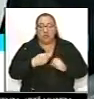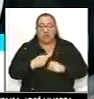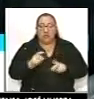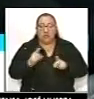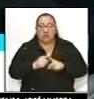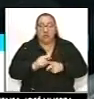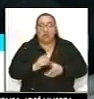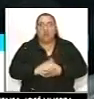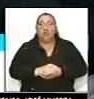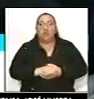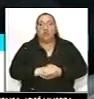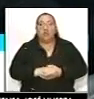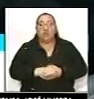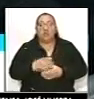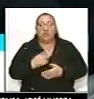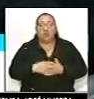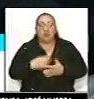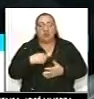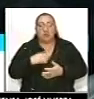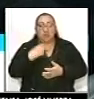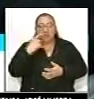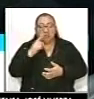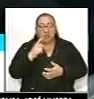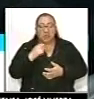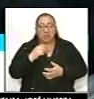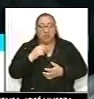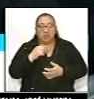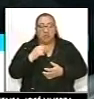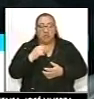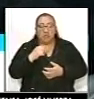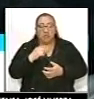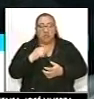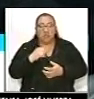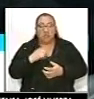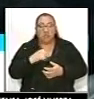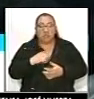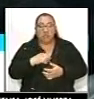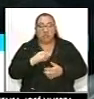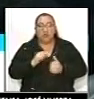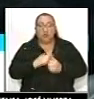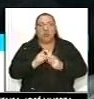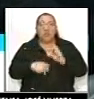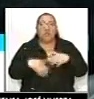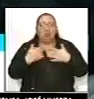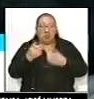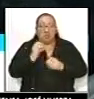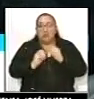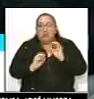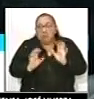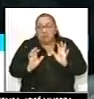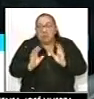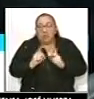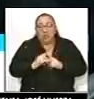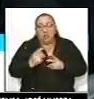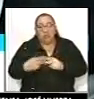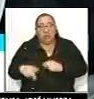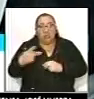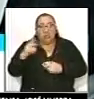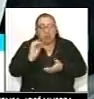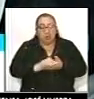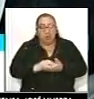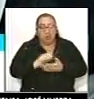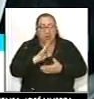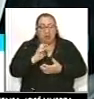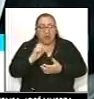Entonces, nosotros consideramos que esto es algo que se podría solucionar y aumentaríamos